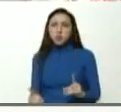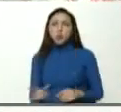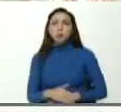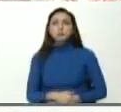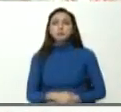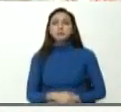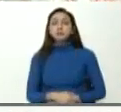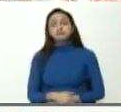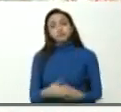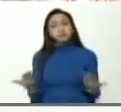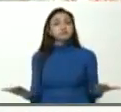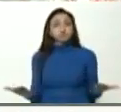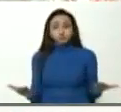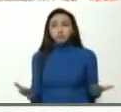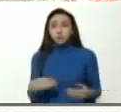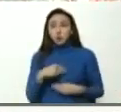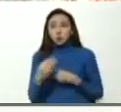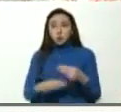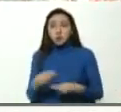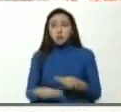y así fue